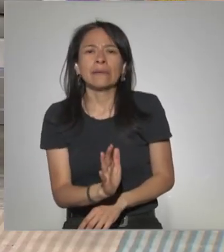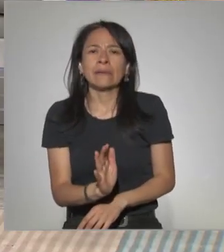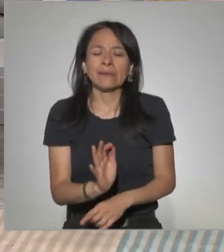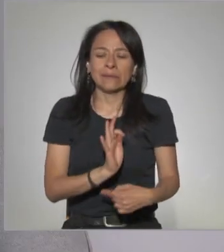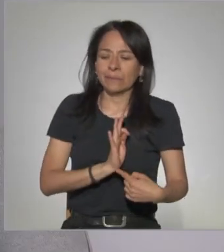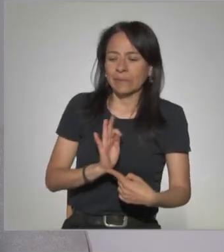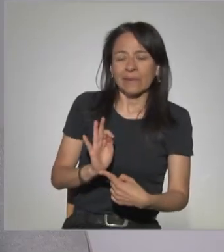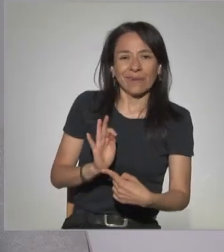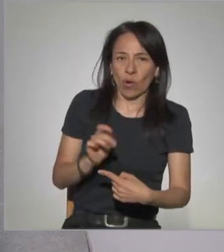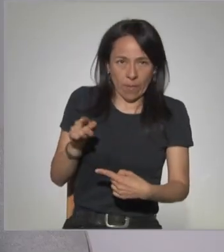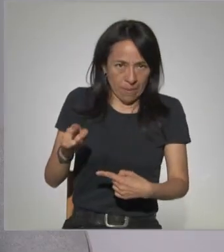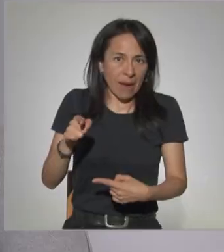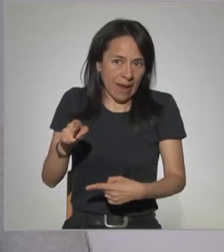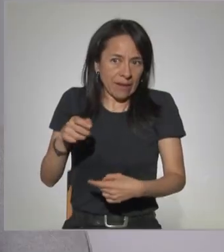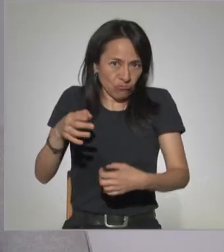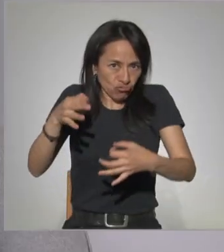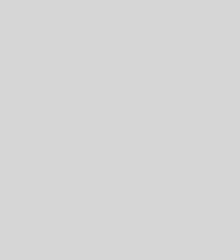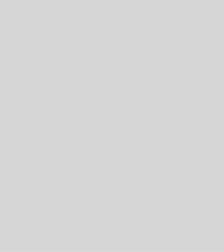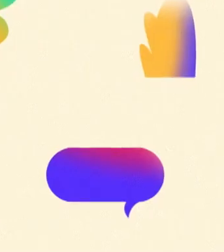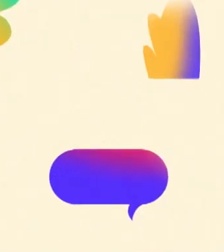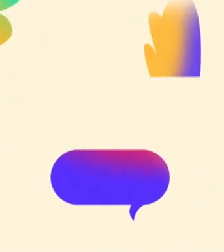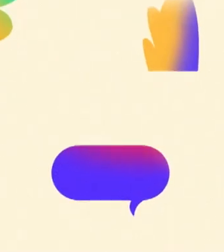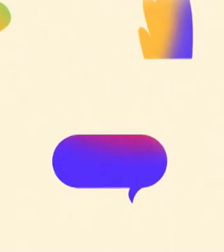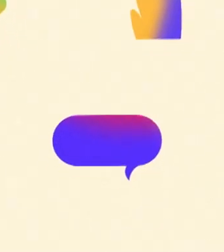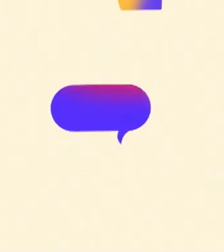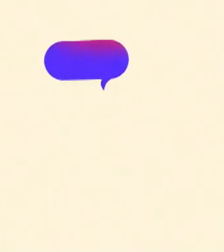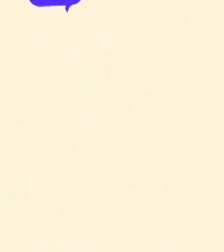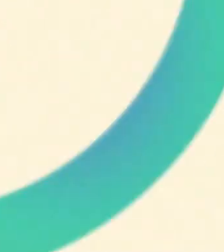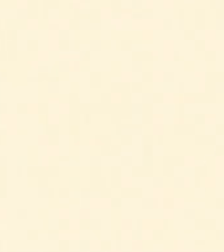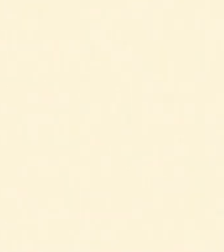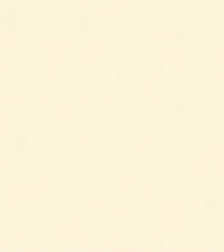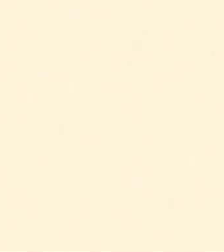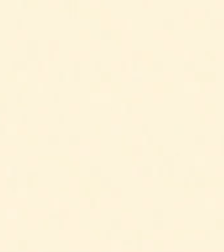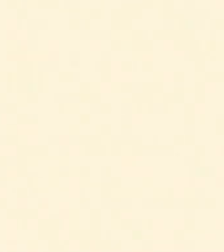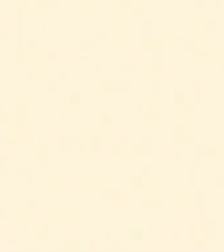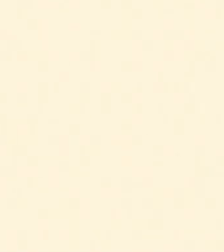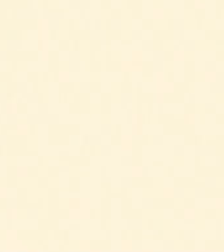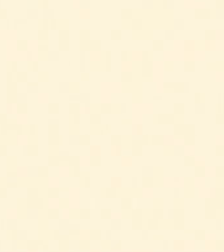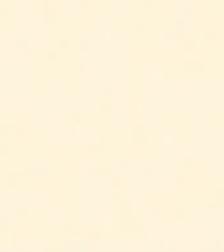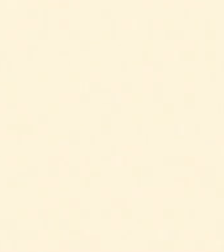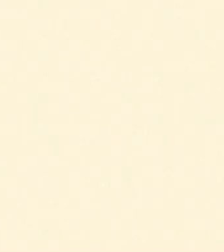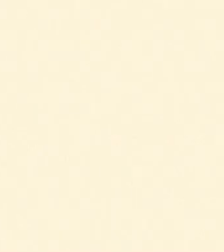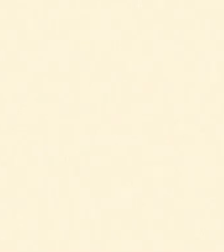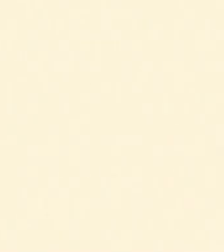un peligro. Y a lo mejor no está ni pasando.